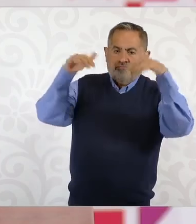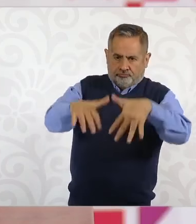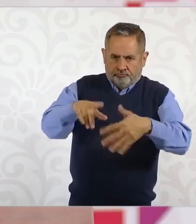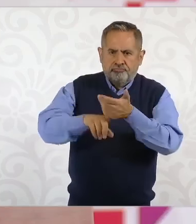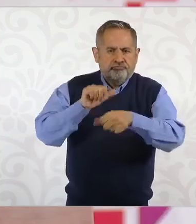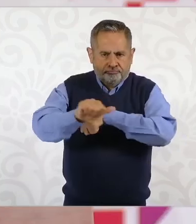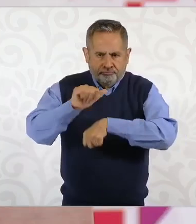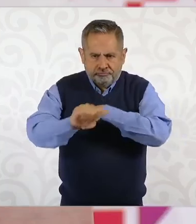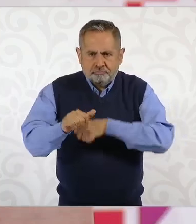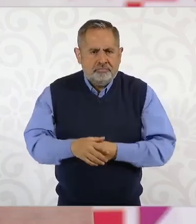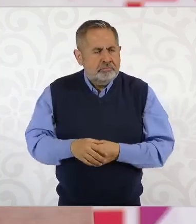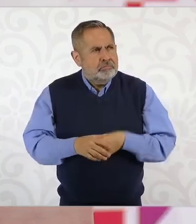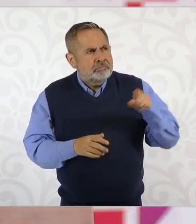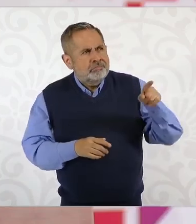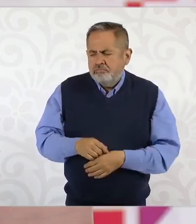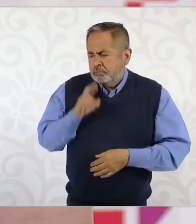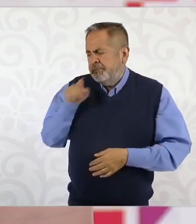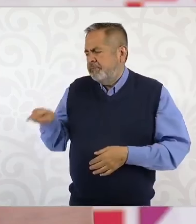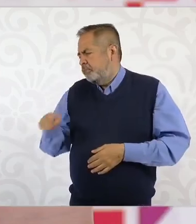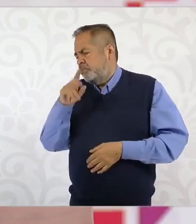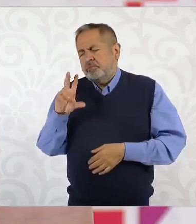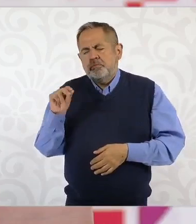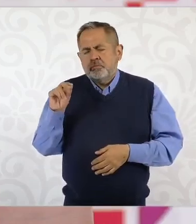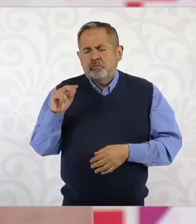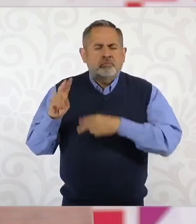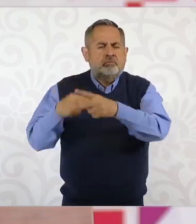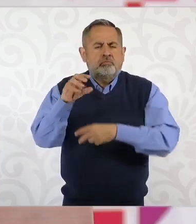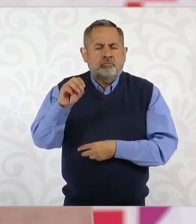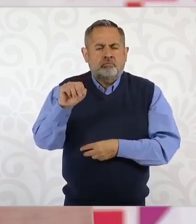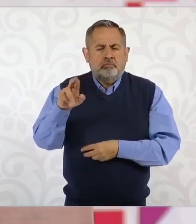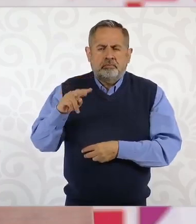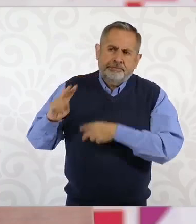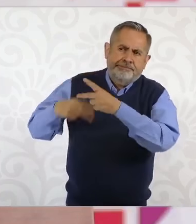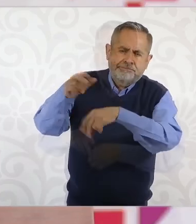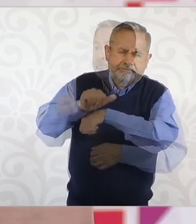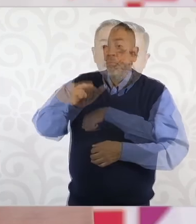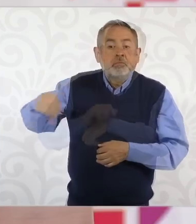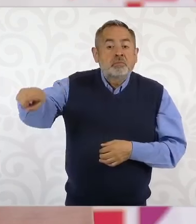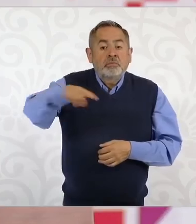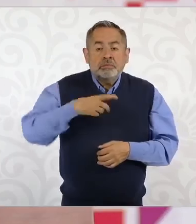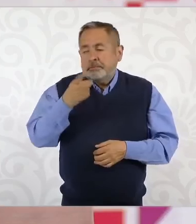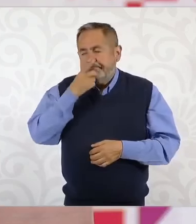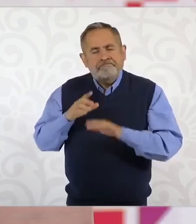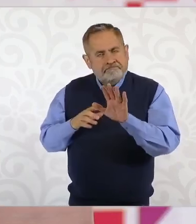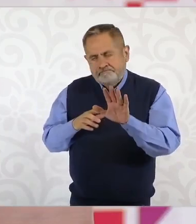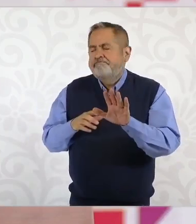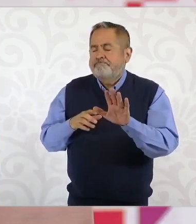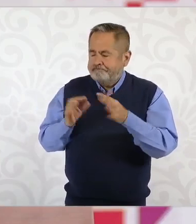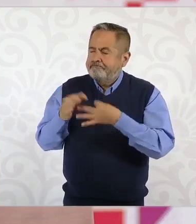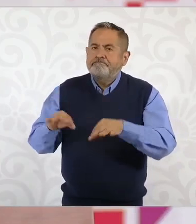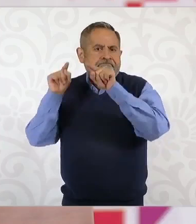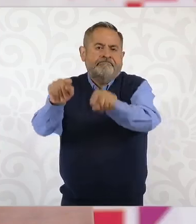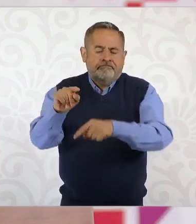Bueno, yo había decidido que Omar mejor no fuera y lo puse a consideración del gabinete, esto ya lo había platicado. Es importante que vaya el